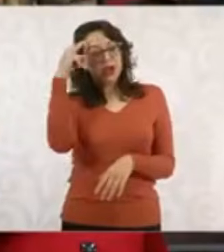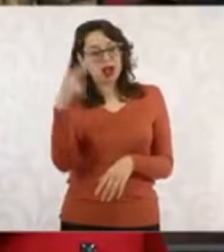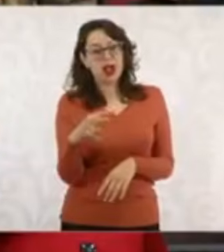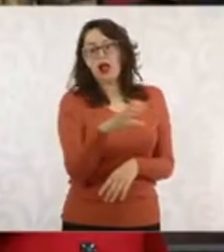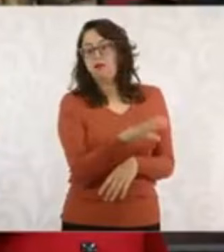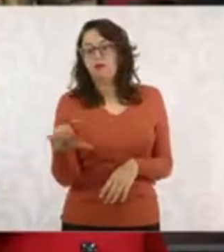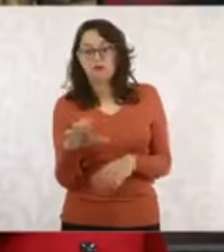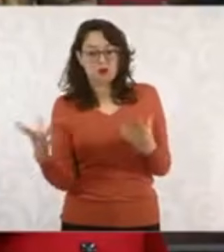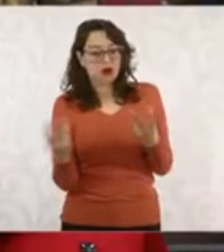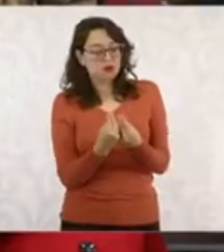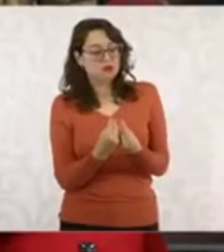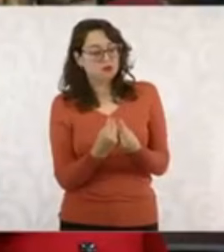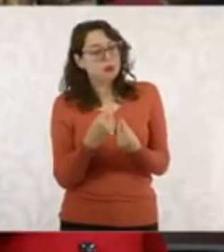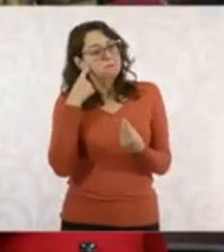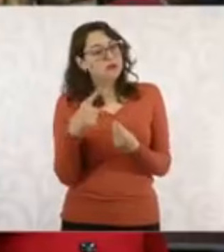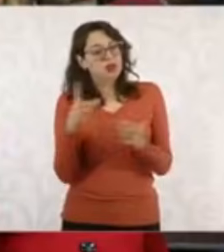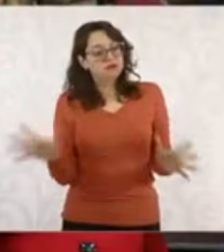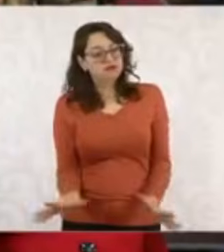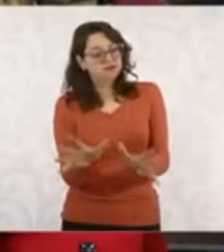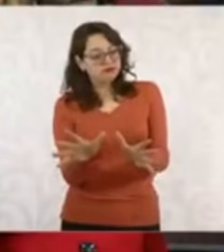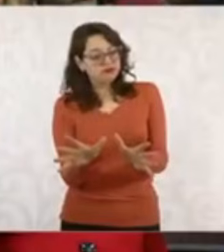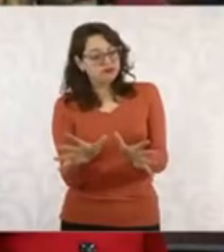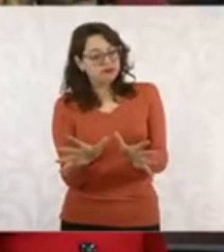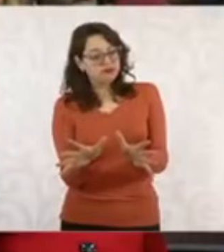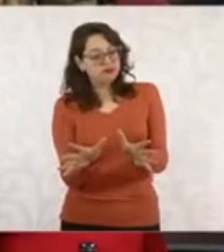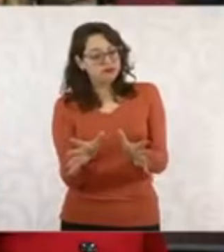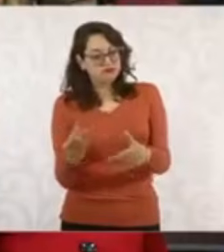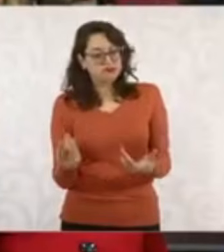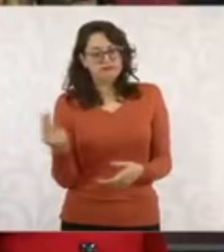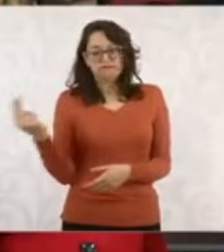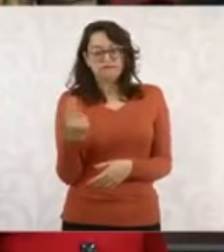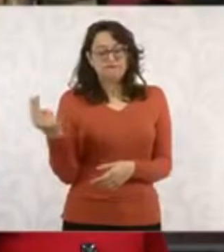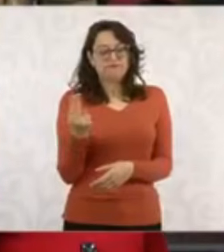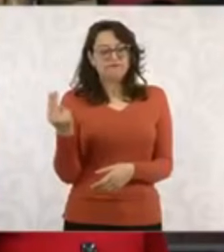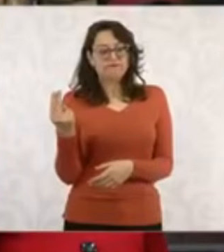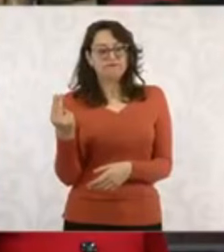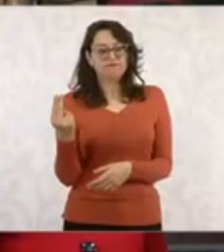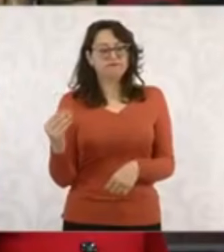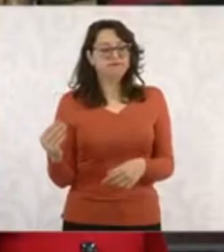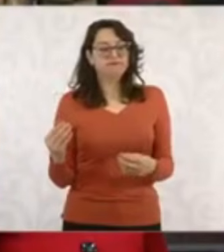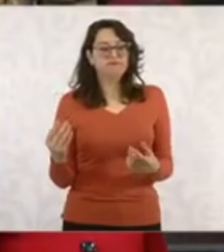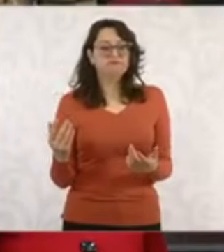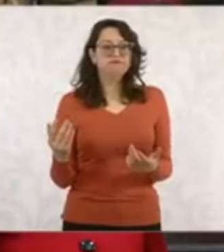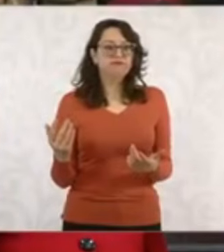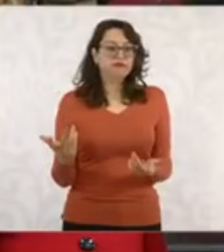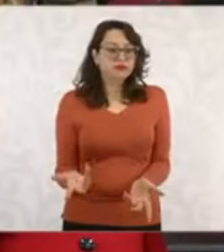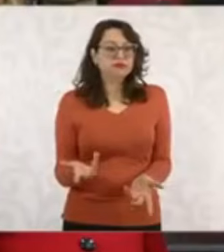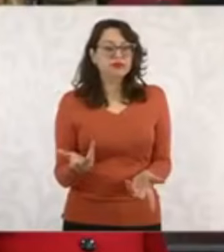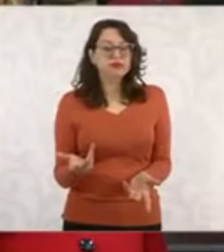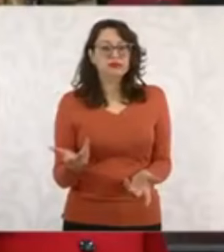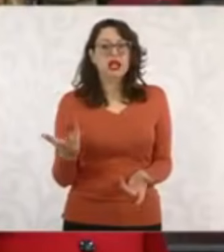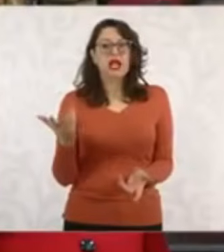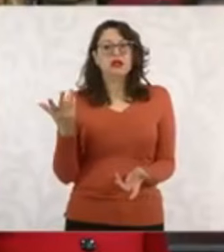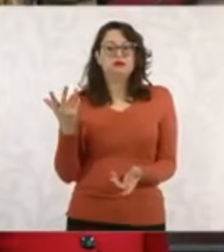al ejido presidente también, para darle pues esa vitalidad que ha estado ahí como, pues primero muy